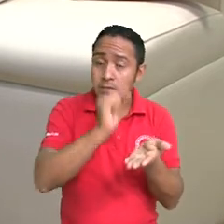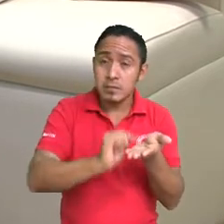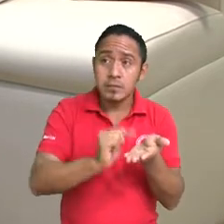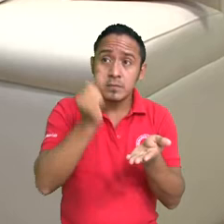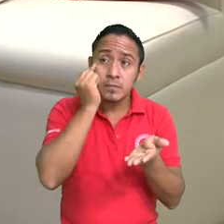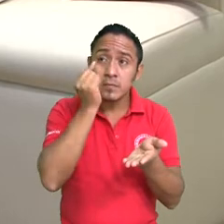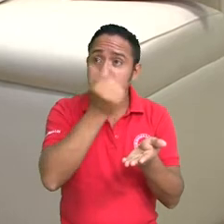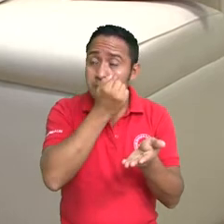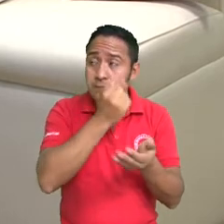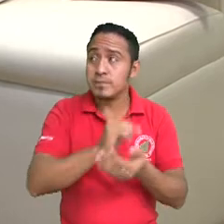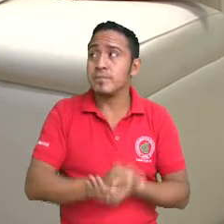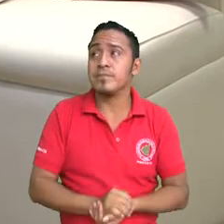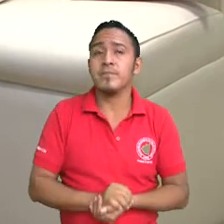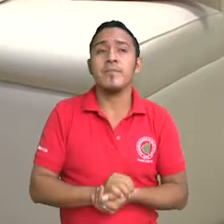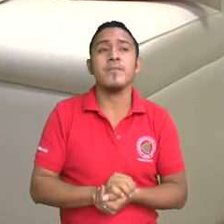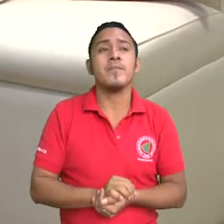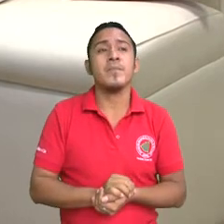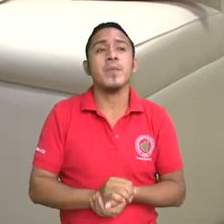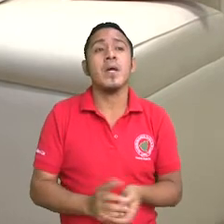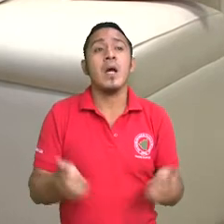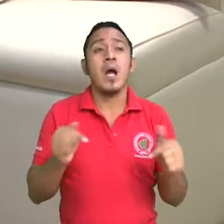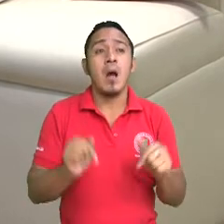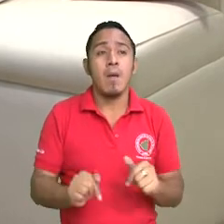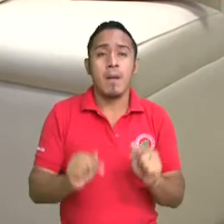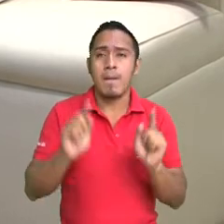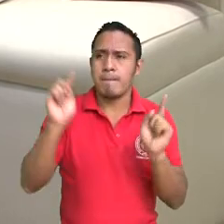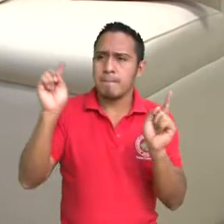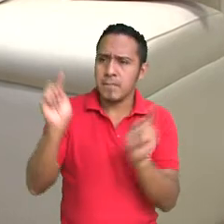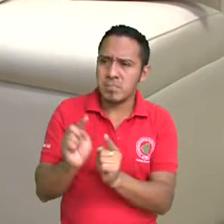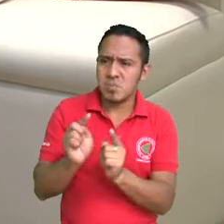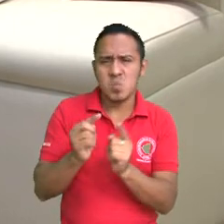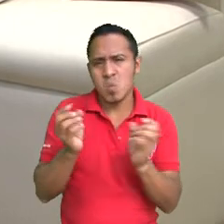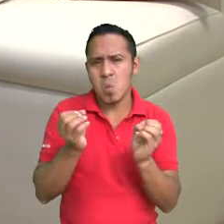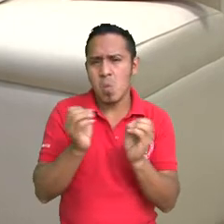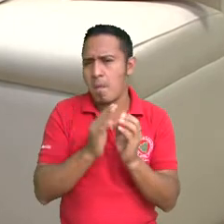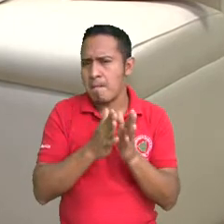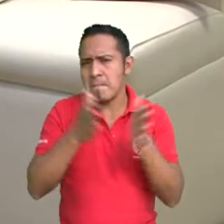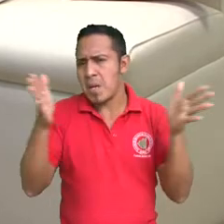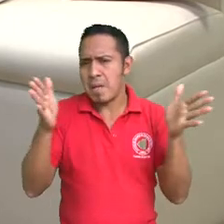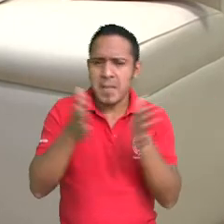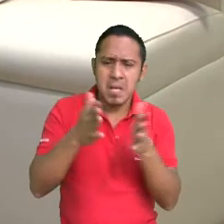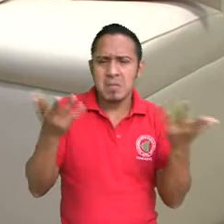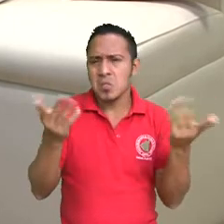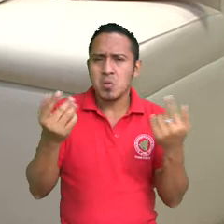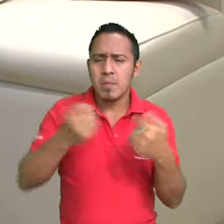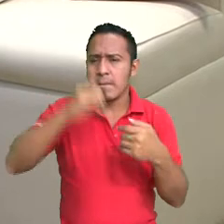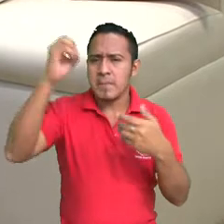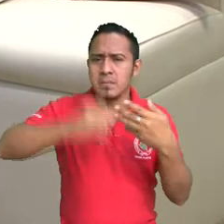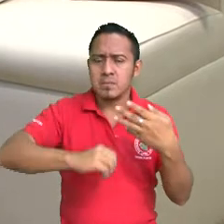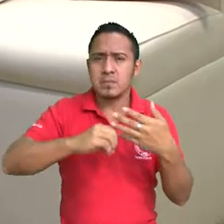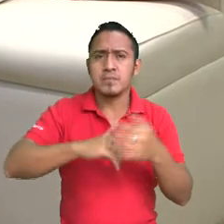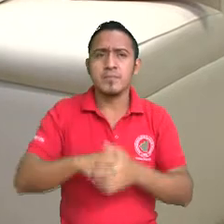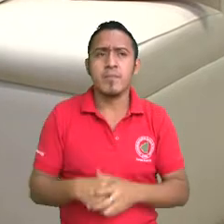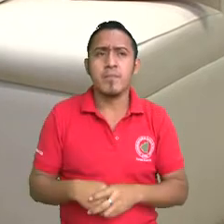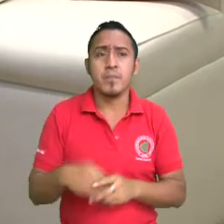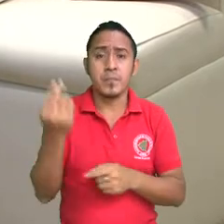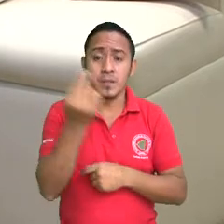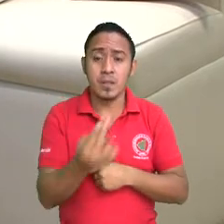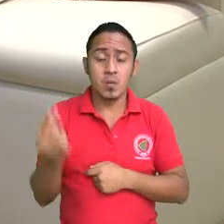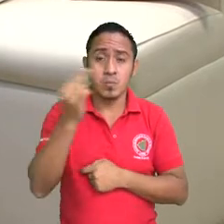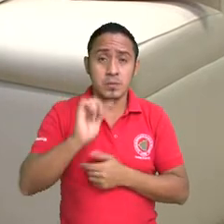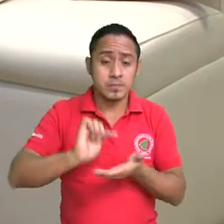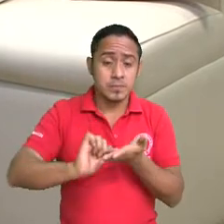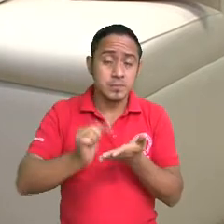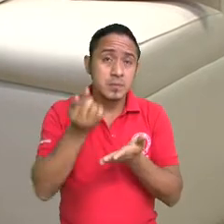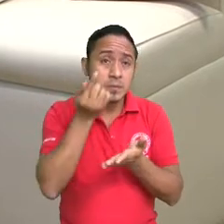contacto. Ahora se ha reducido menos, no sé cómo está ese uso de lentes de